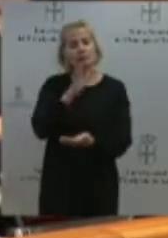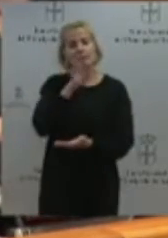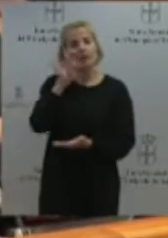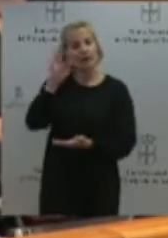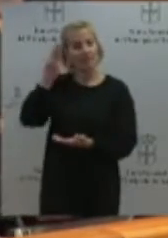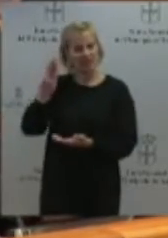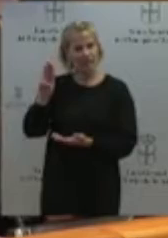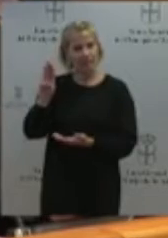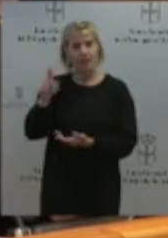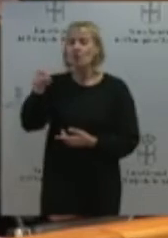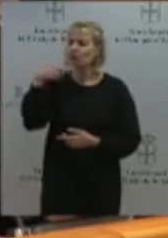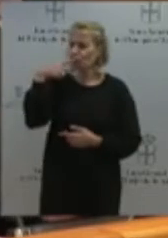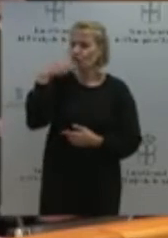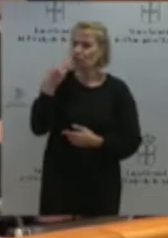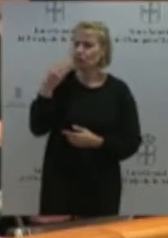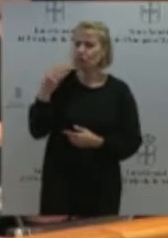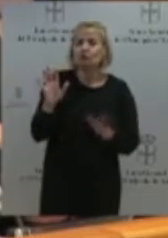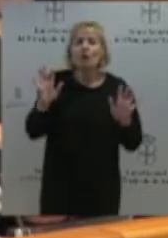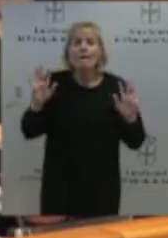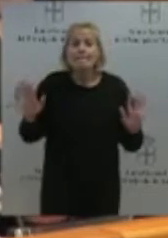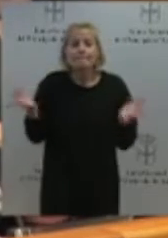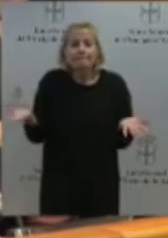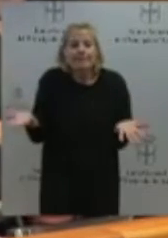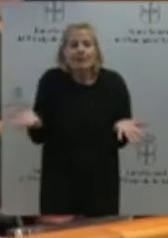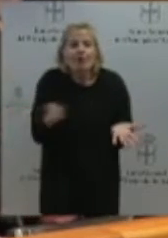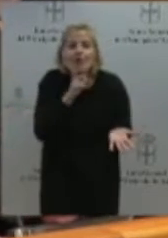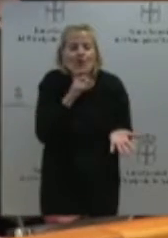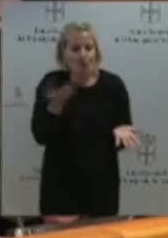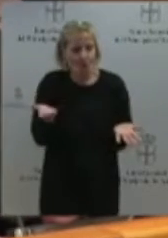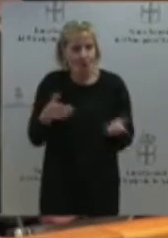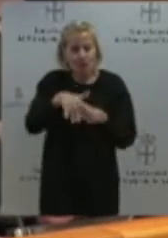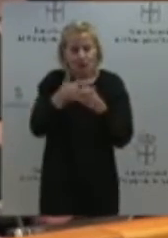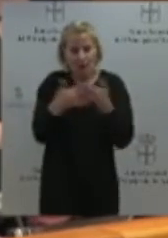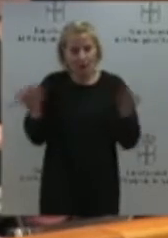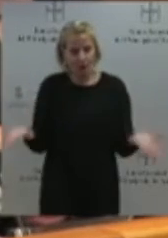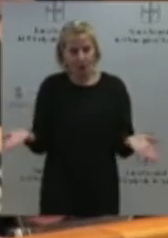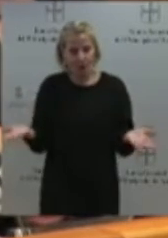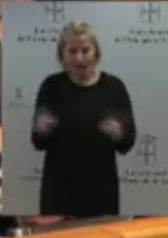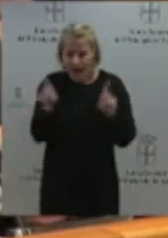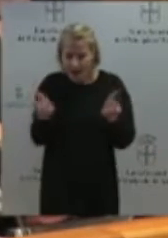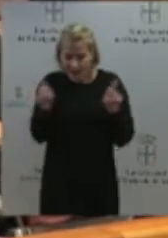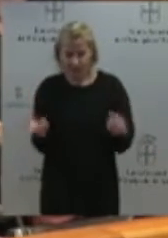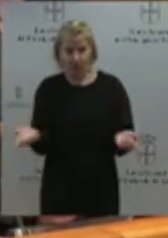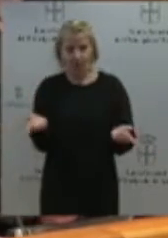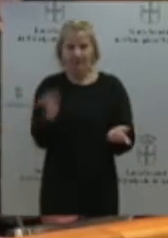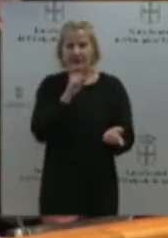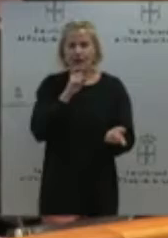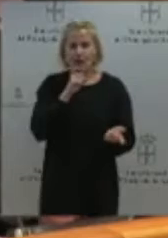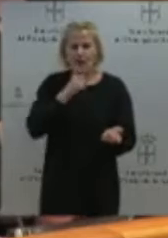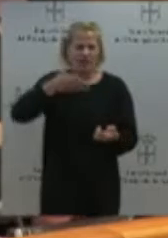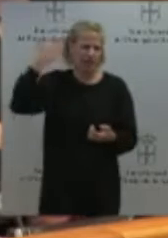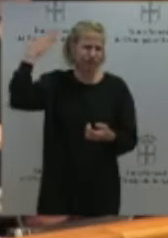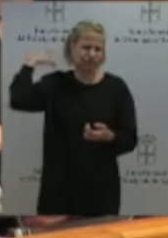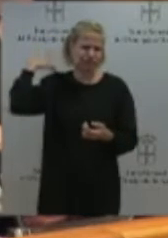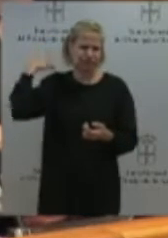la tecnología, los equipos en la FP? Si es que tienen equipos obsoletos que se usaban hace 20 o 30 años. ¿Cuál es la apuesta real por la FP cuando luego no hay servicios?